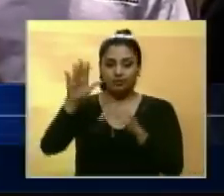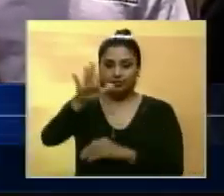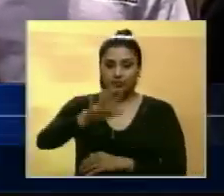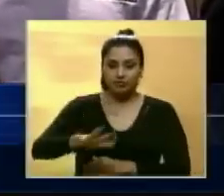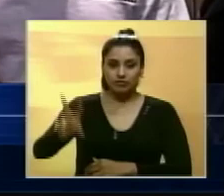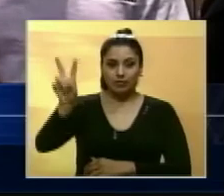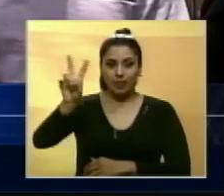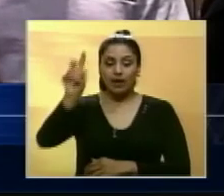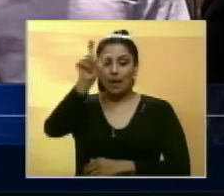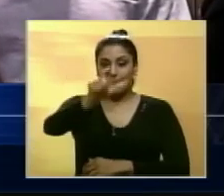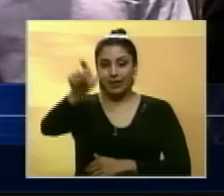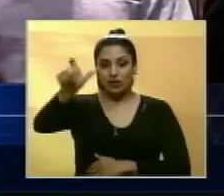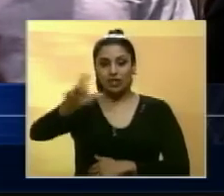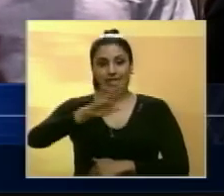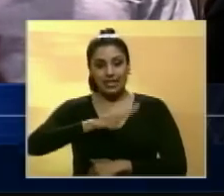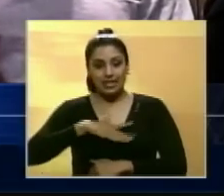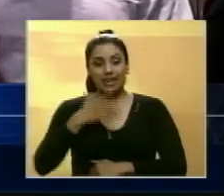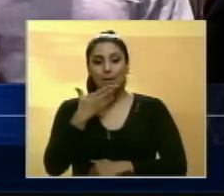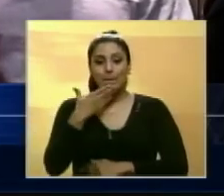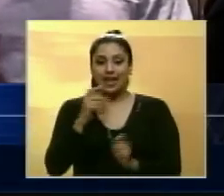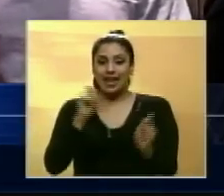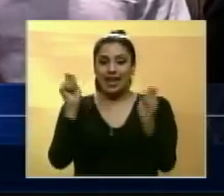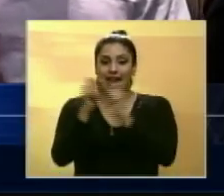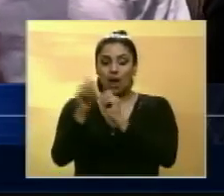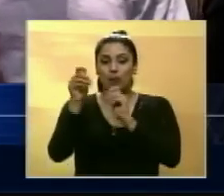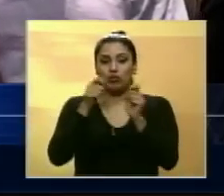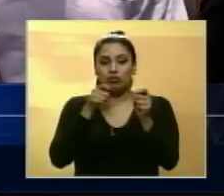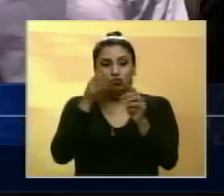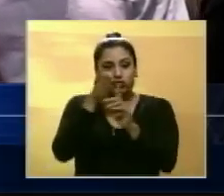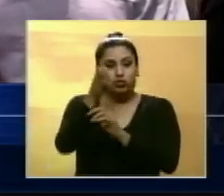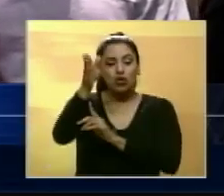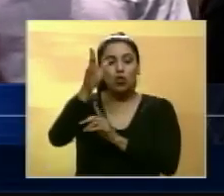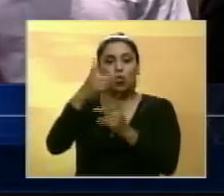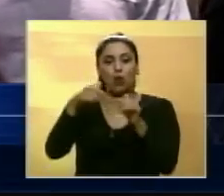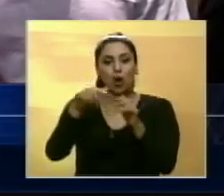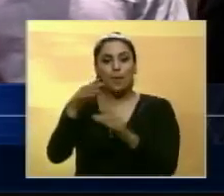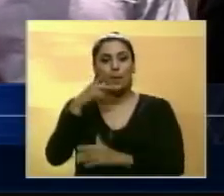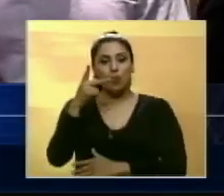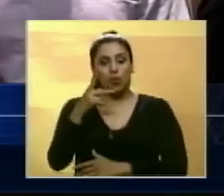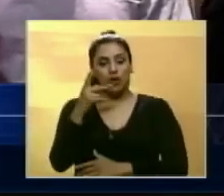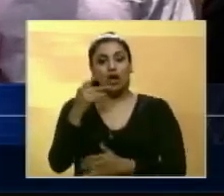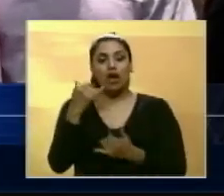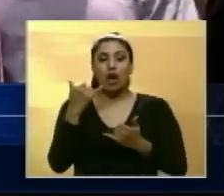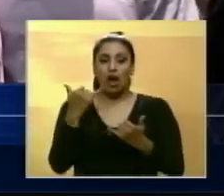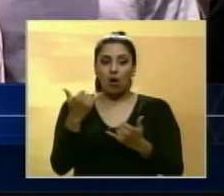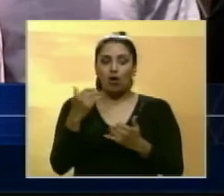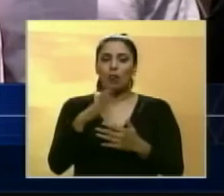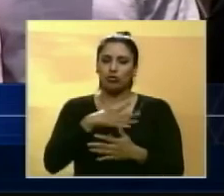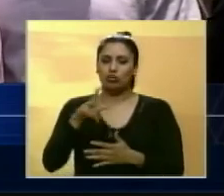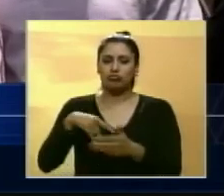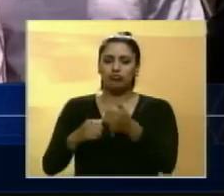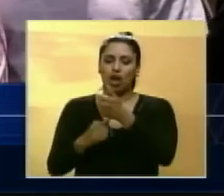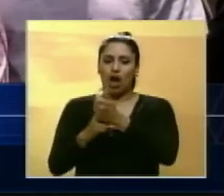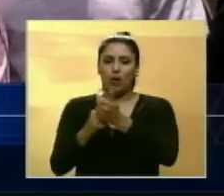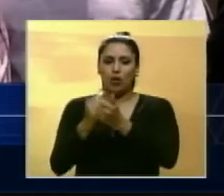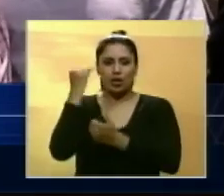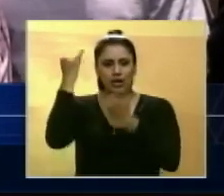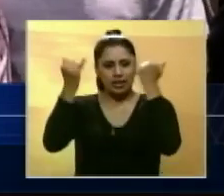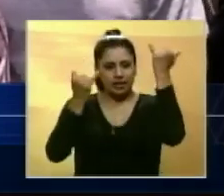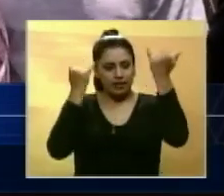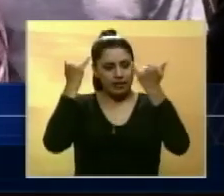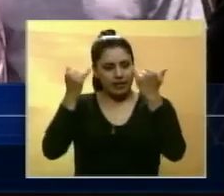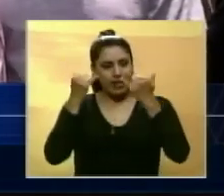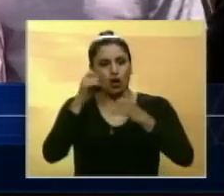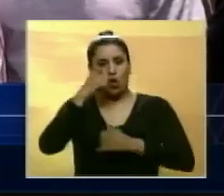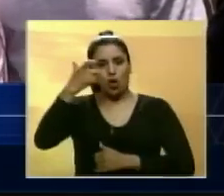Venezuela, la gente quiere que haya un cambio en la conducción de los asuntos públicos. Por esa razón, apoyamos la iniciativa